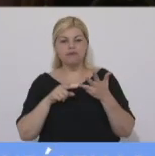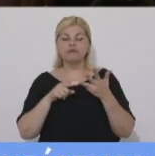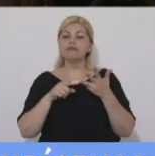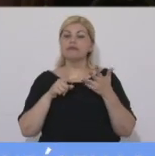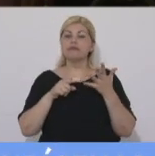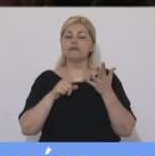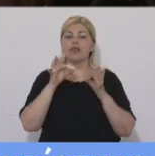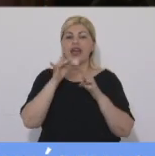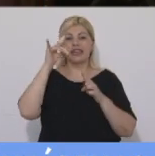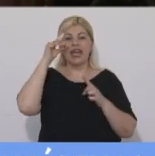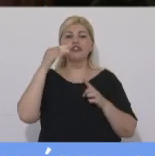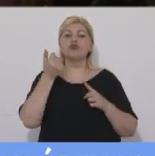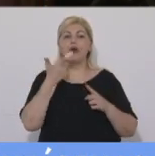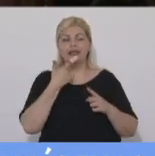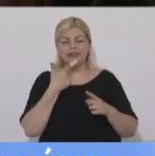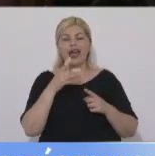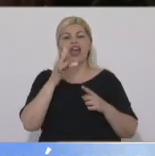Quechuas, Diaguitas, Charrúa,